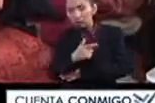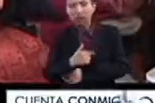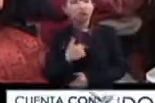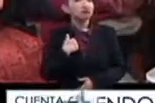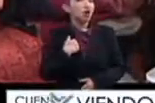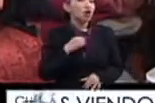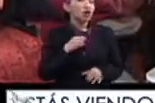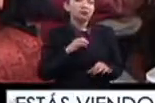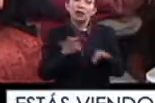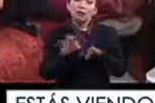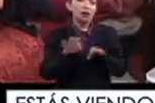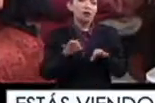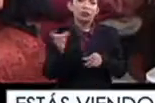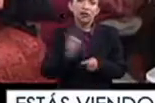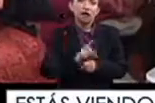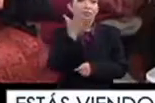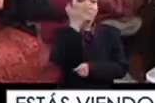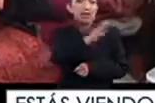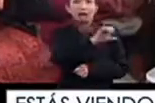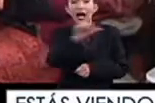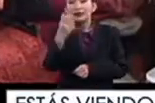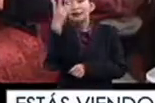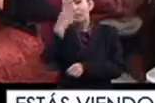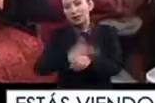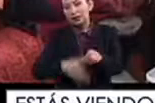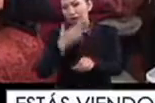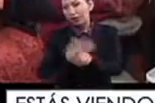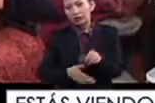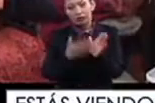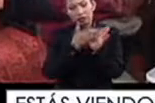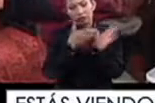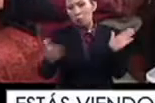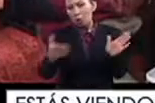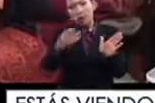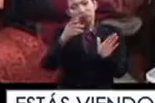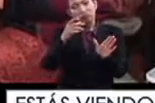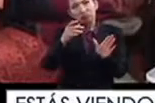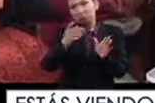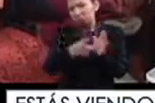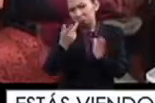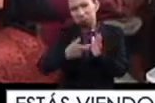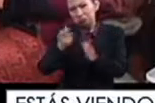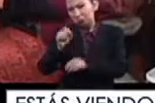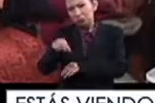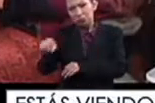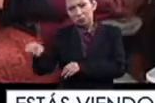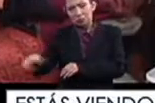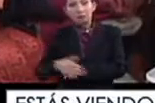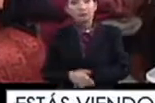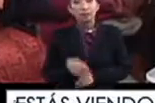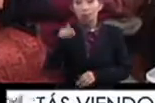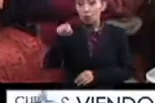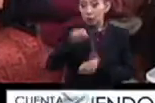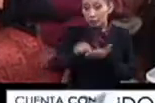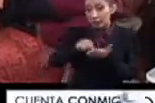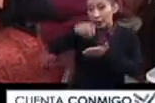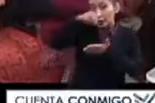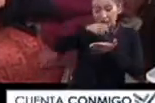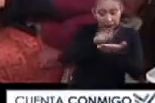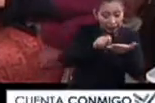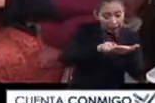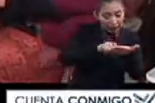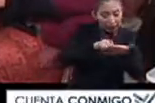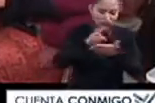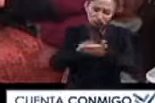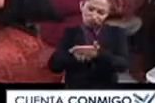Trabajo diariamente de 10 a 3 de la tarde de una manera más o menos sistemática. ¿Escribes, corriges después al